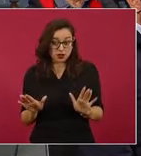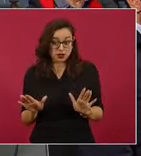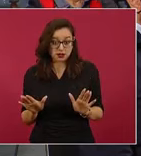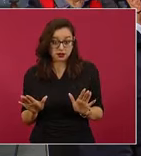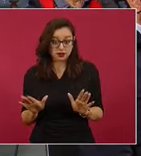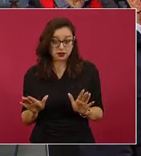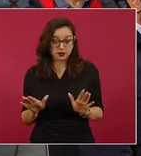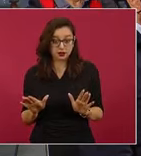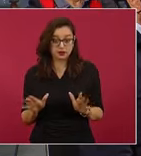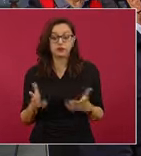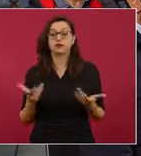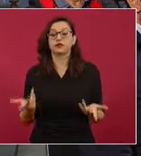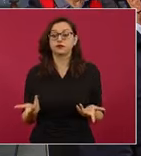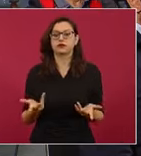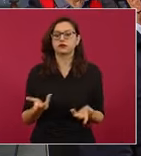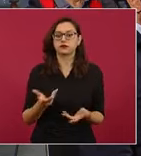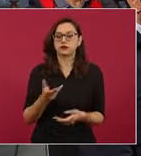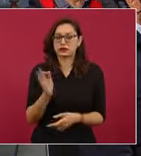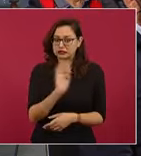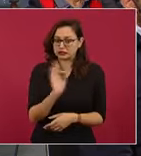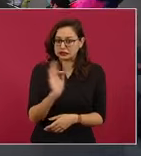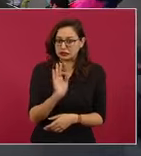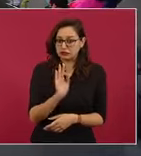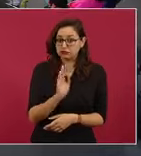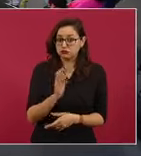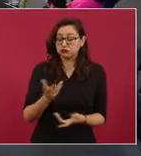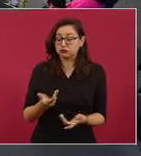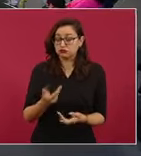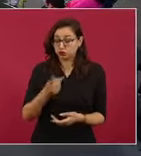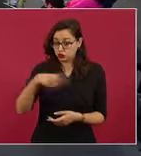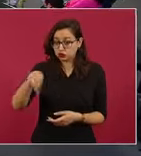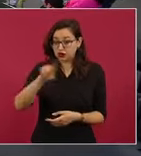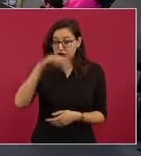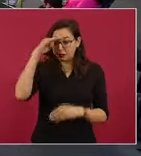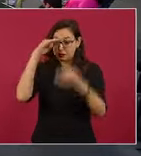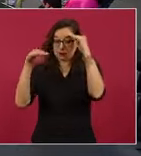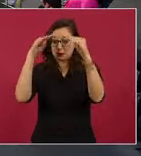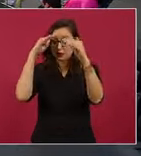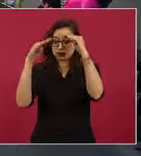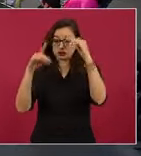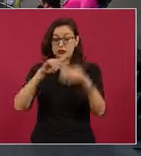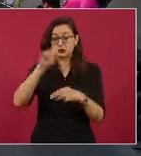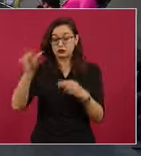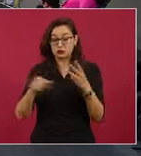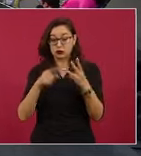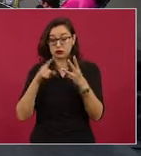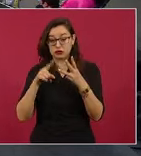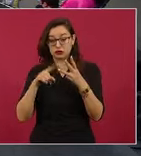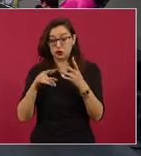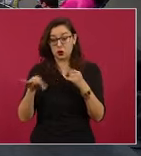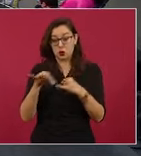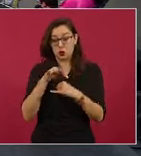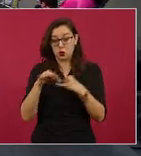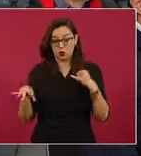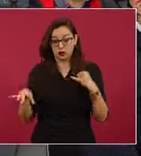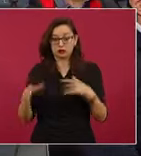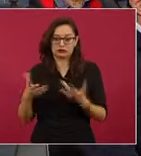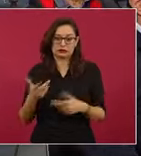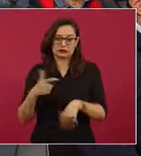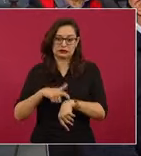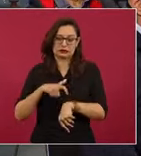las Naciones Unidas? ¿Lo han explorado, presidente? Y si me permite ahorita una última, rápido para que ya, pues por el tiempo,